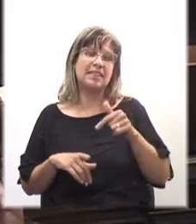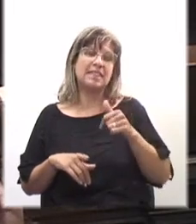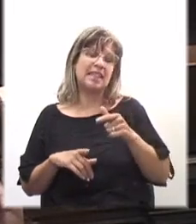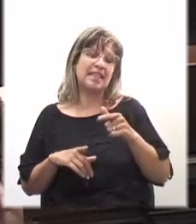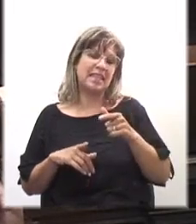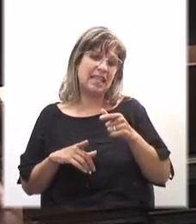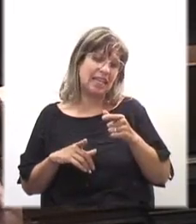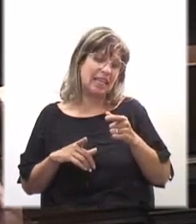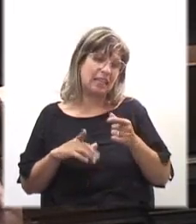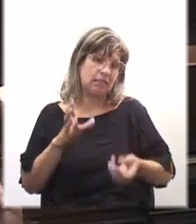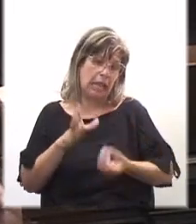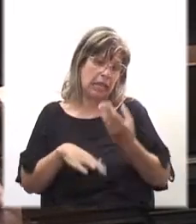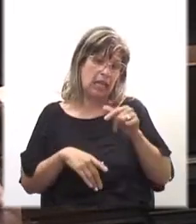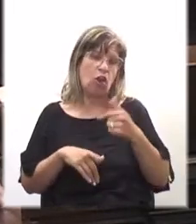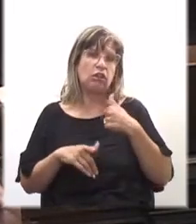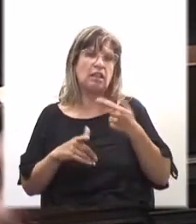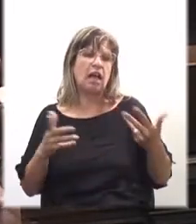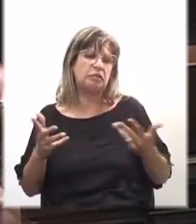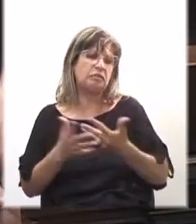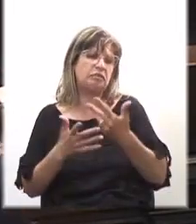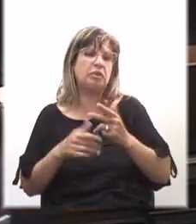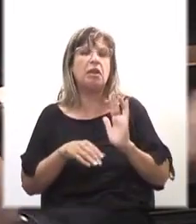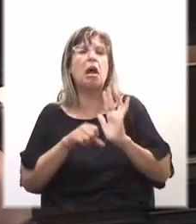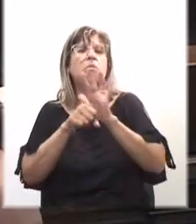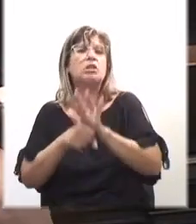está sufriendo la opresión.